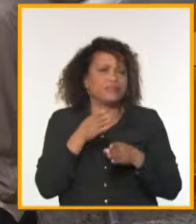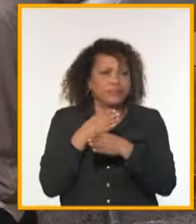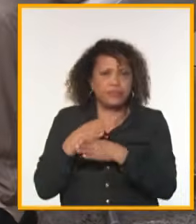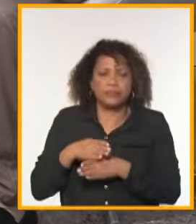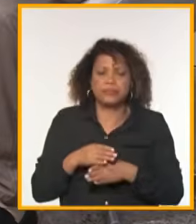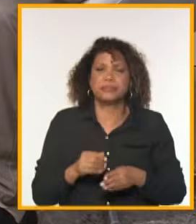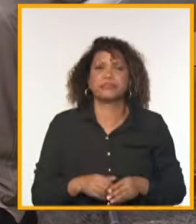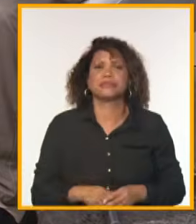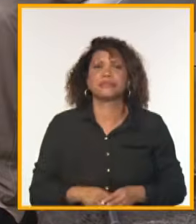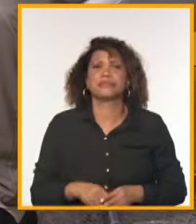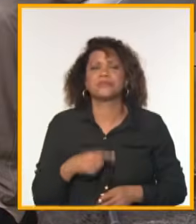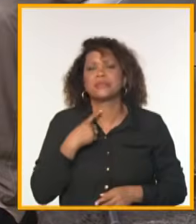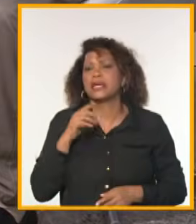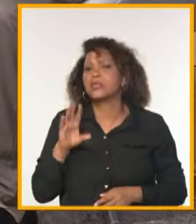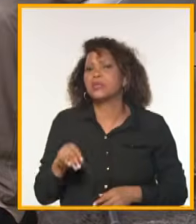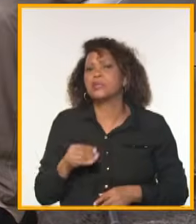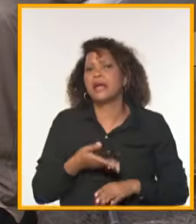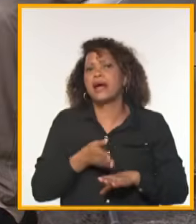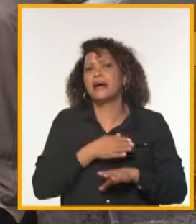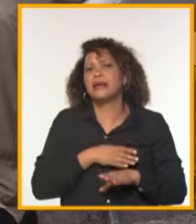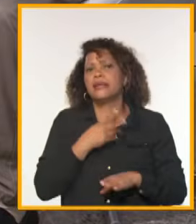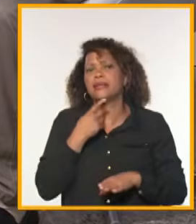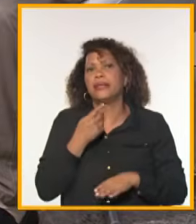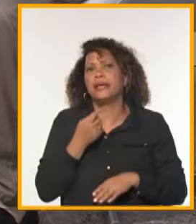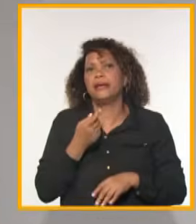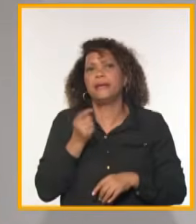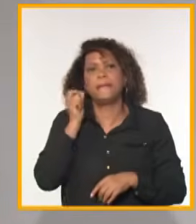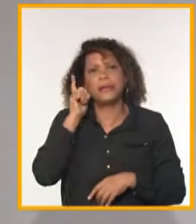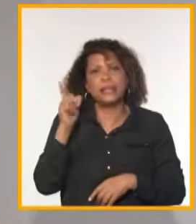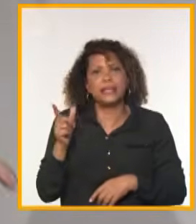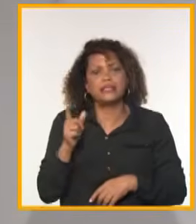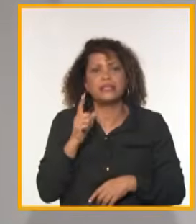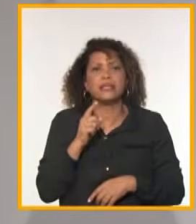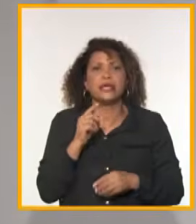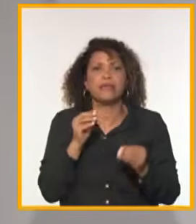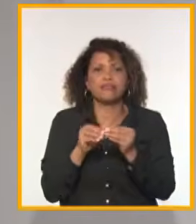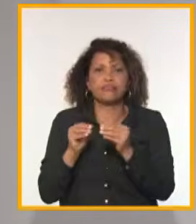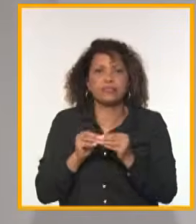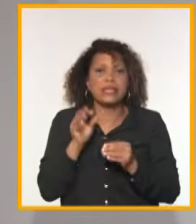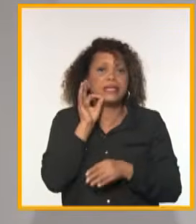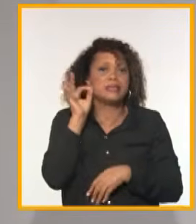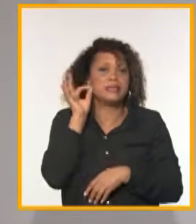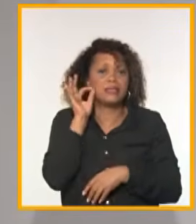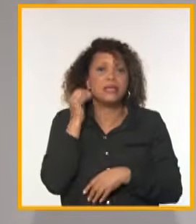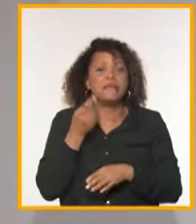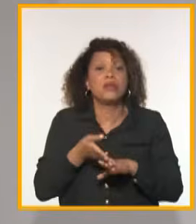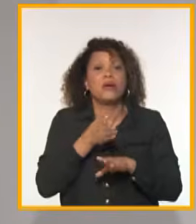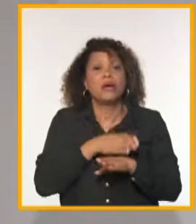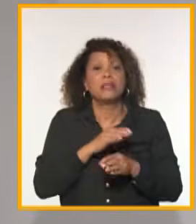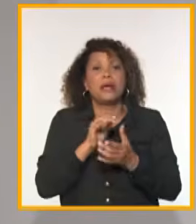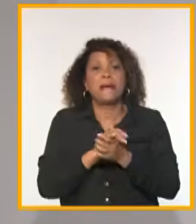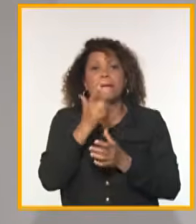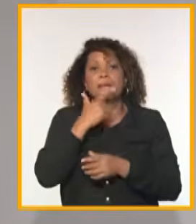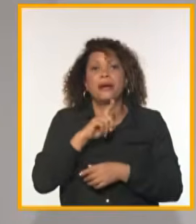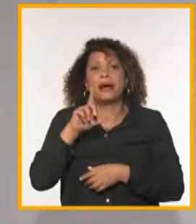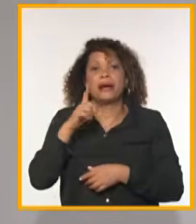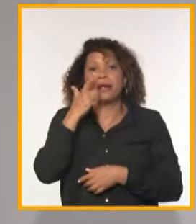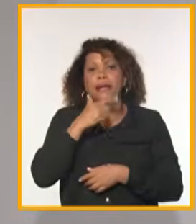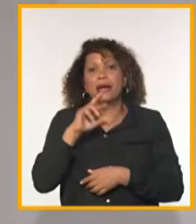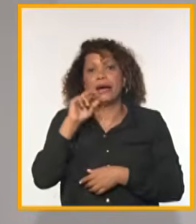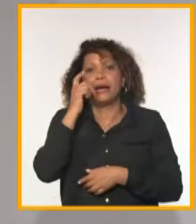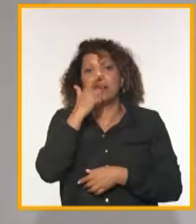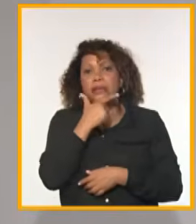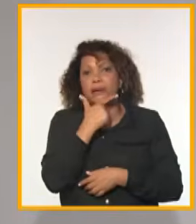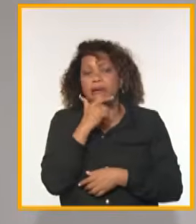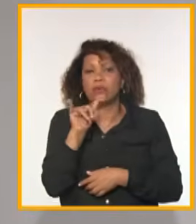antes de la experiencia de una enfermedad tan contagiosa como el SIDA, tiene la malaria, que también tiene, aunque se